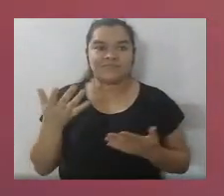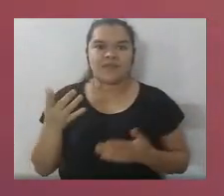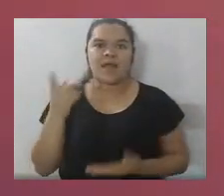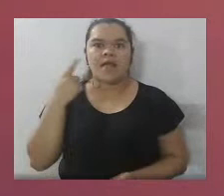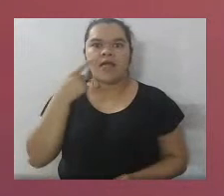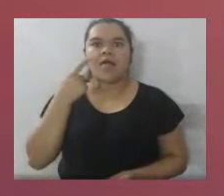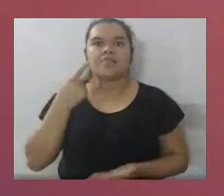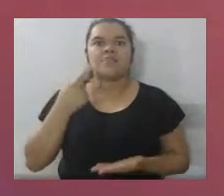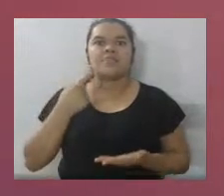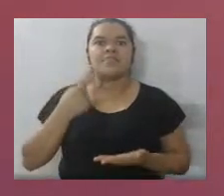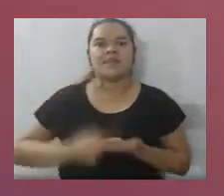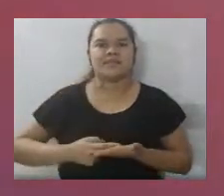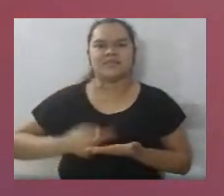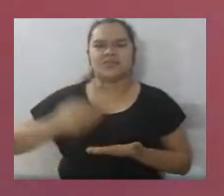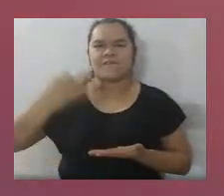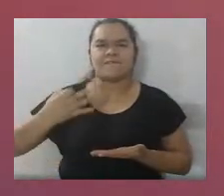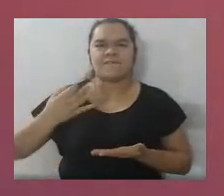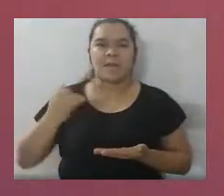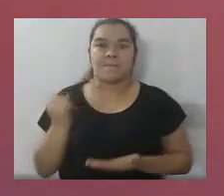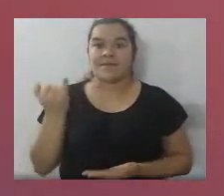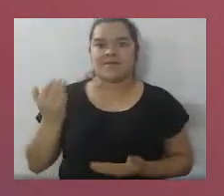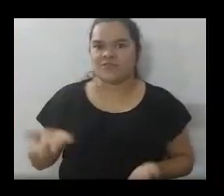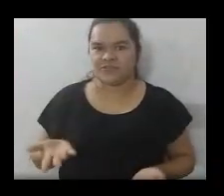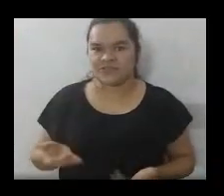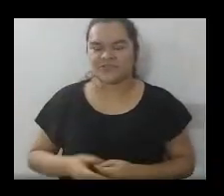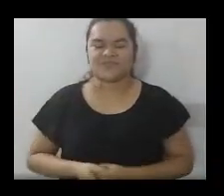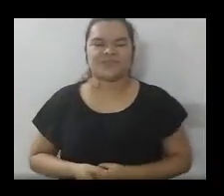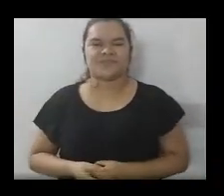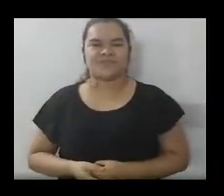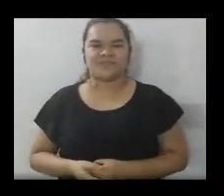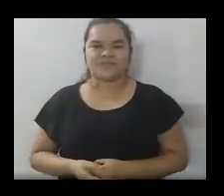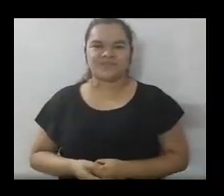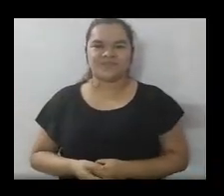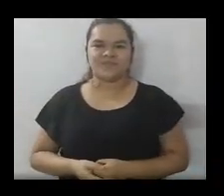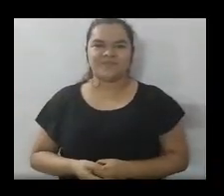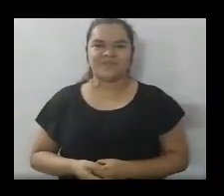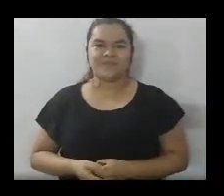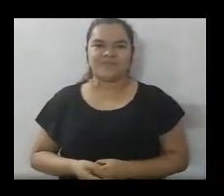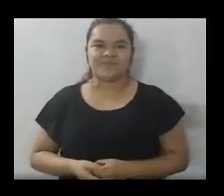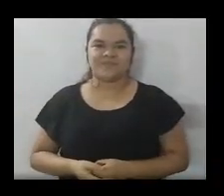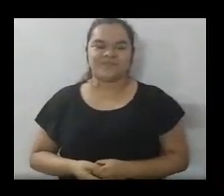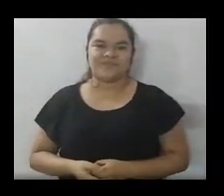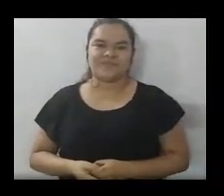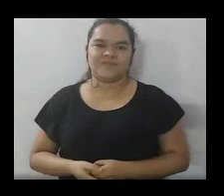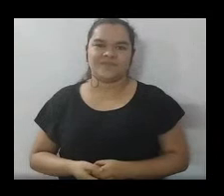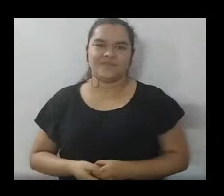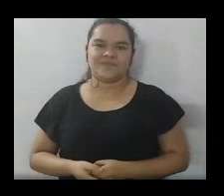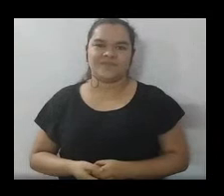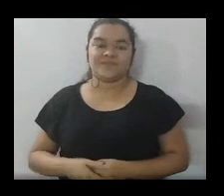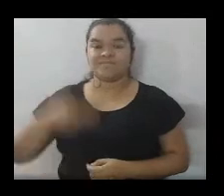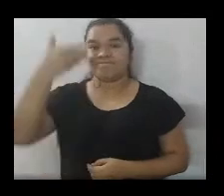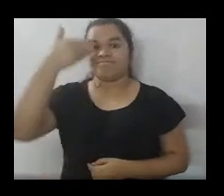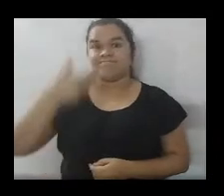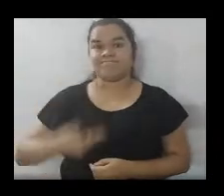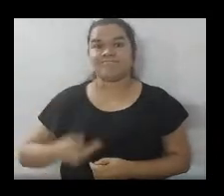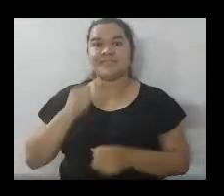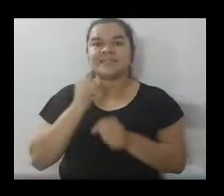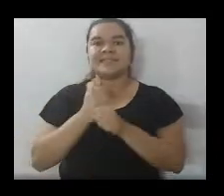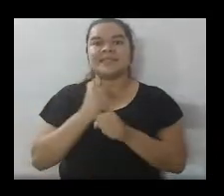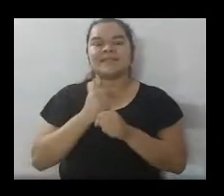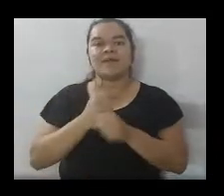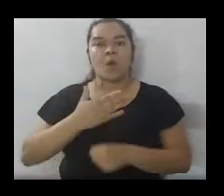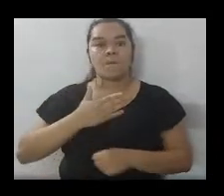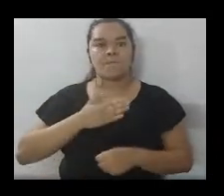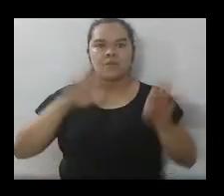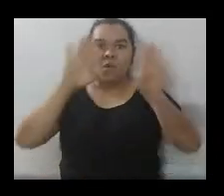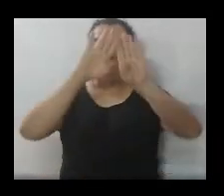para que puedan tomar la decisión más sabia posible. En mi caso me toca un espacio muy pequeño, que tiene que